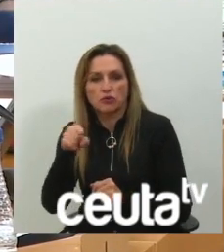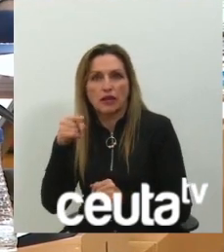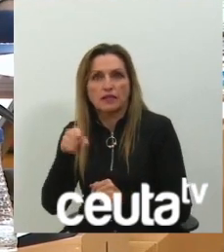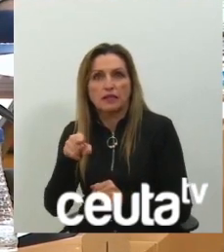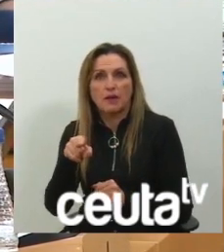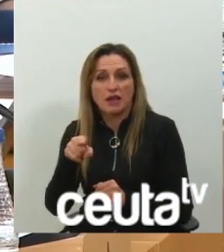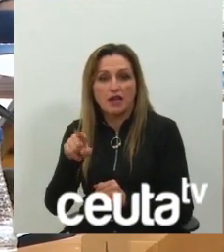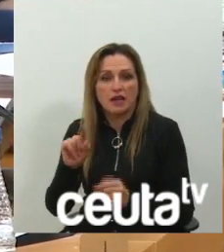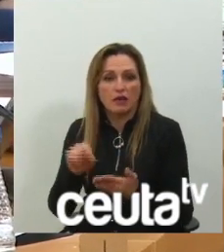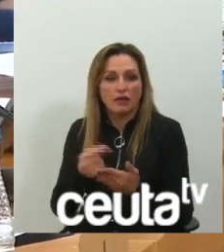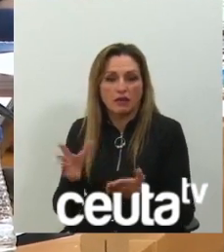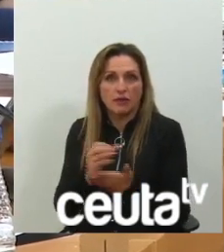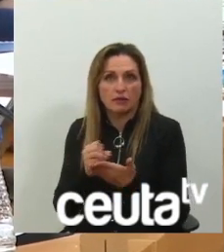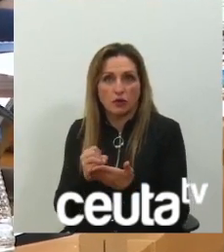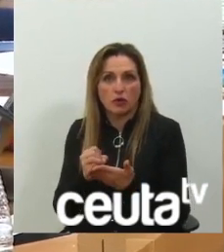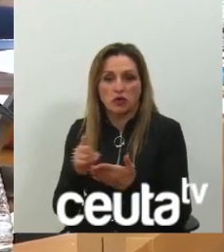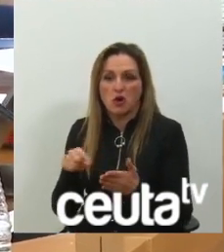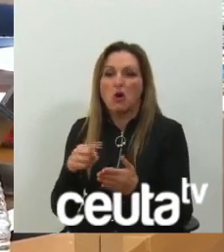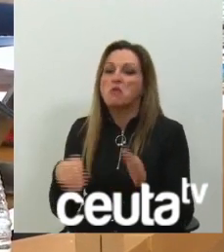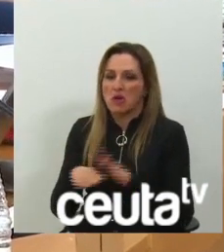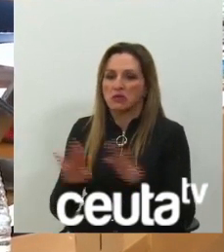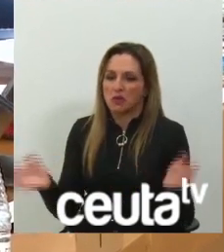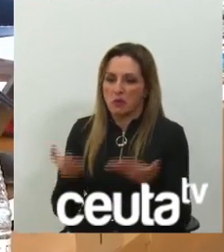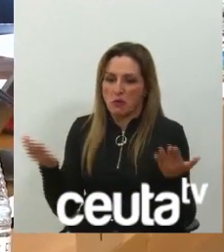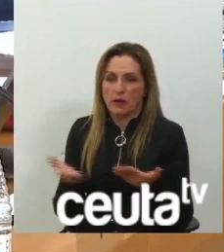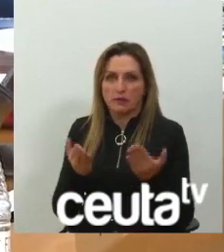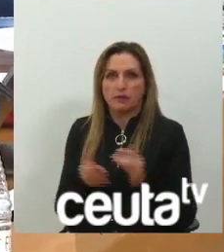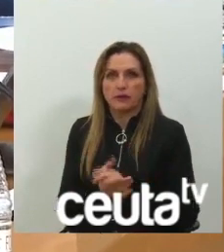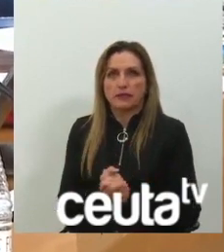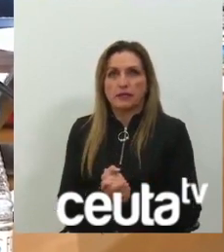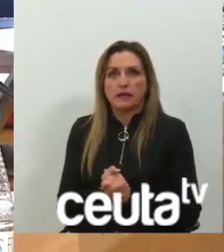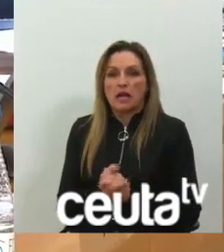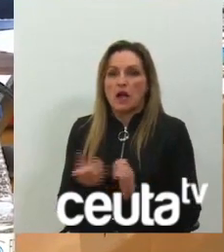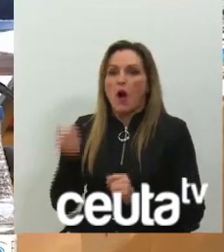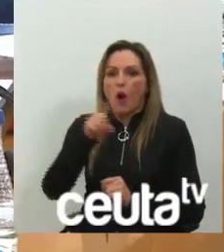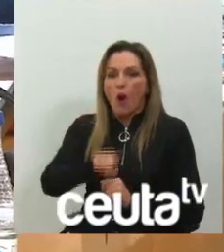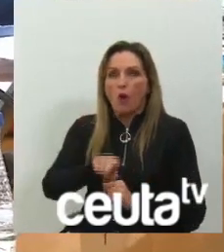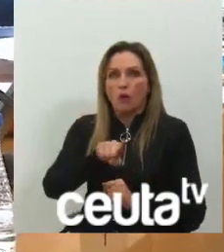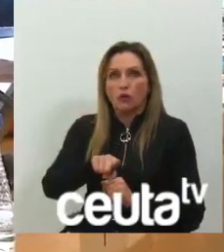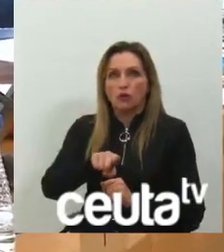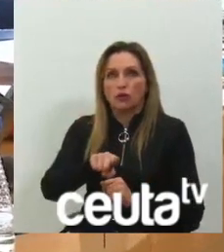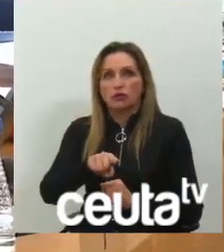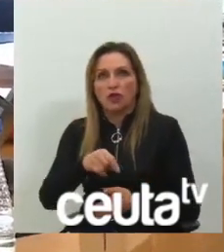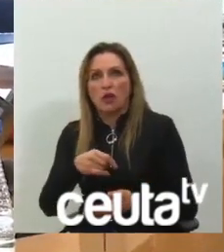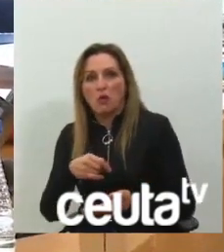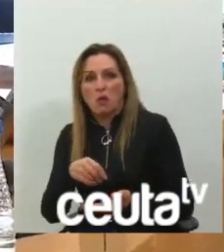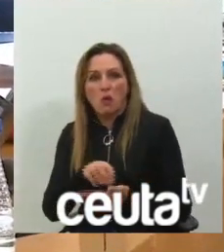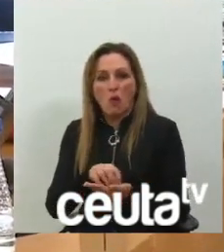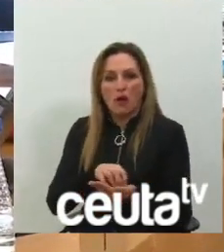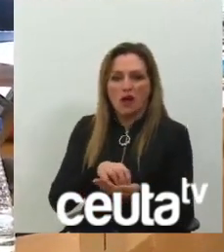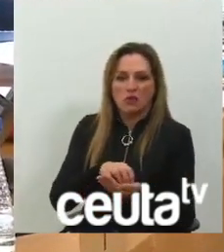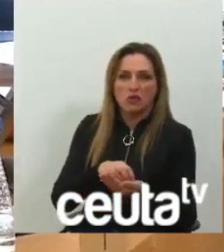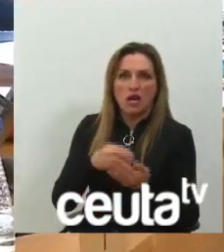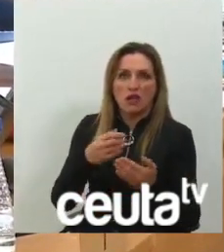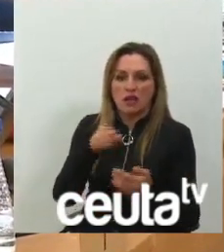animó a continuar respecto a que usted tiene un dilema con que somos simples que no somos liberales